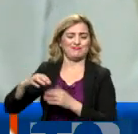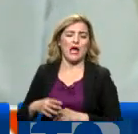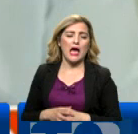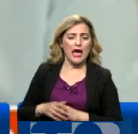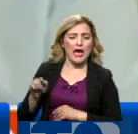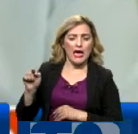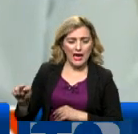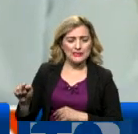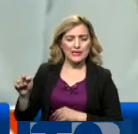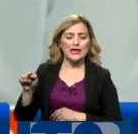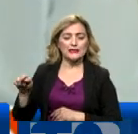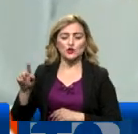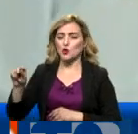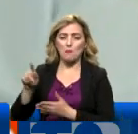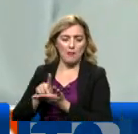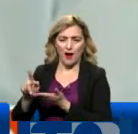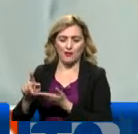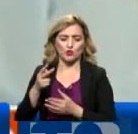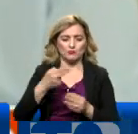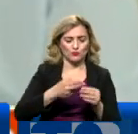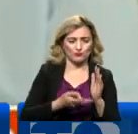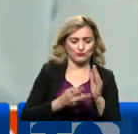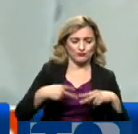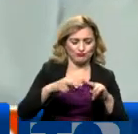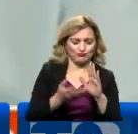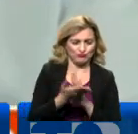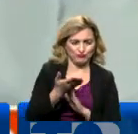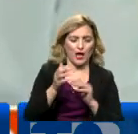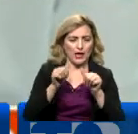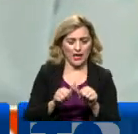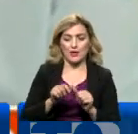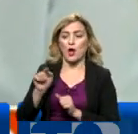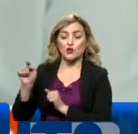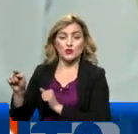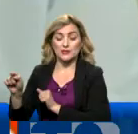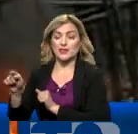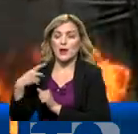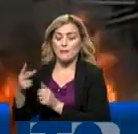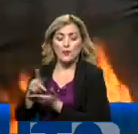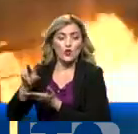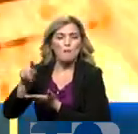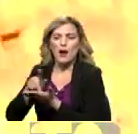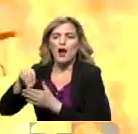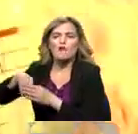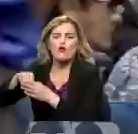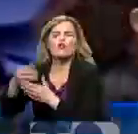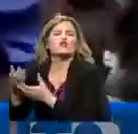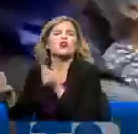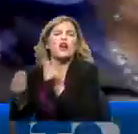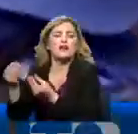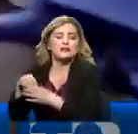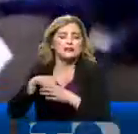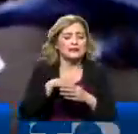les regresa. A ver, desarrollar el campo, qué sé yo, silos, maquinaria, equipos, semillas certificadas. Sobre las protestas violentas que